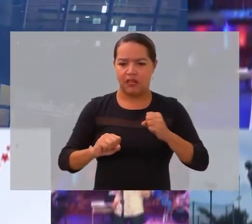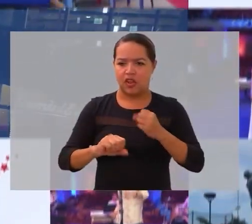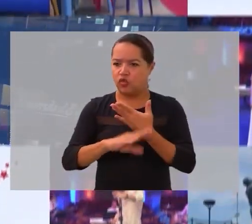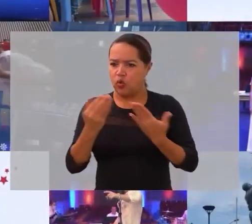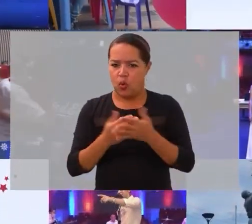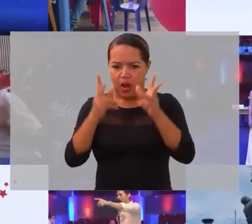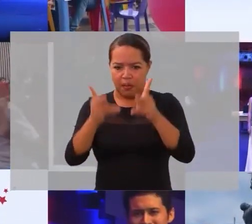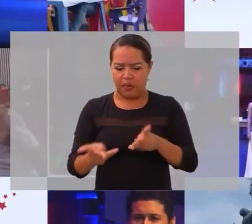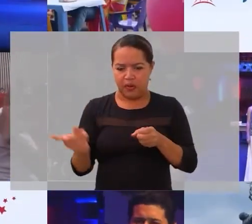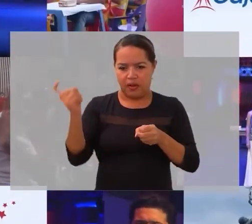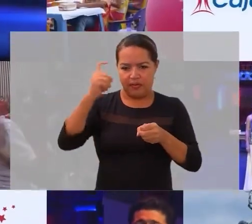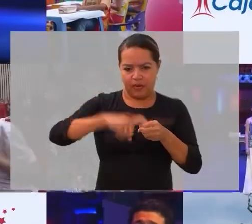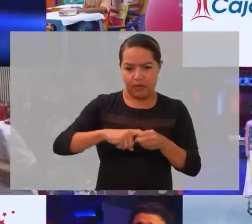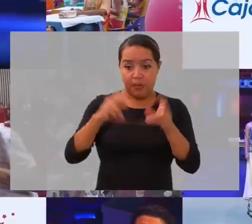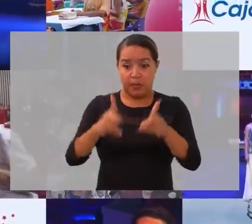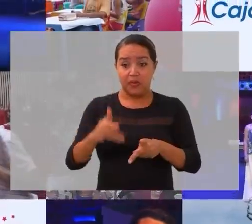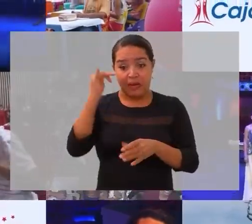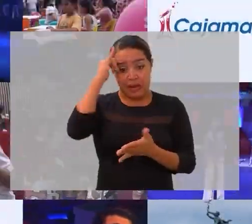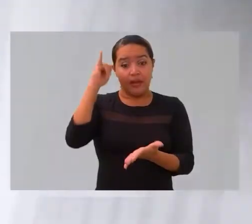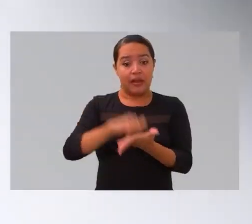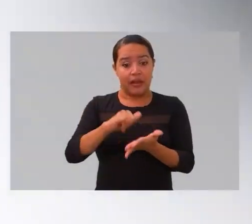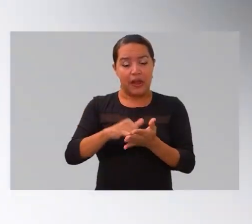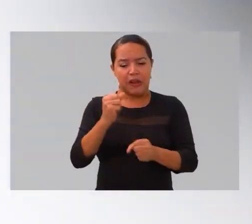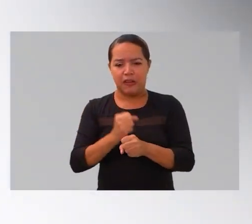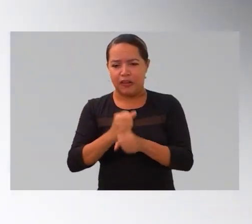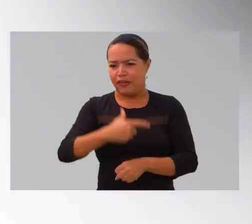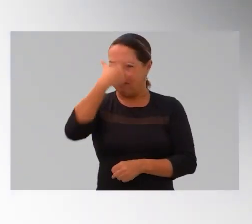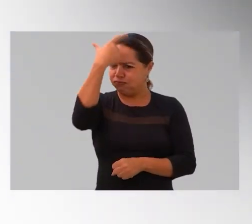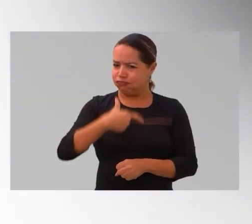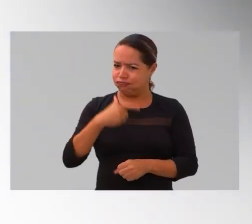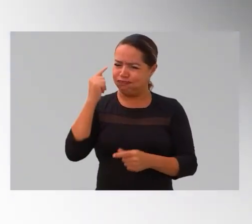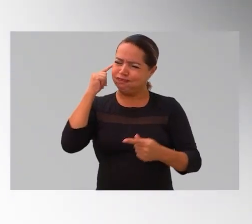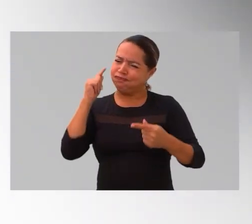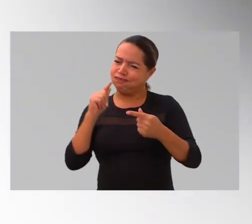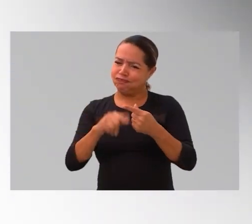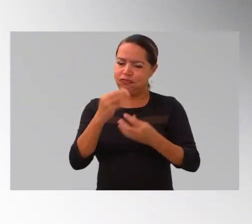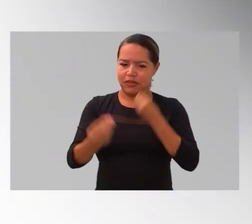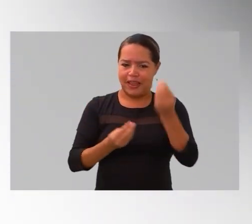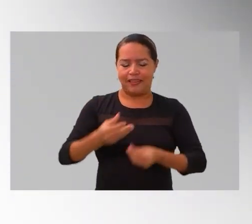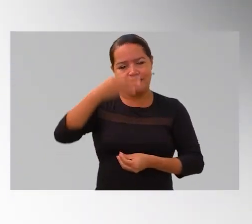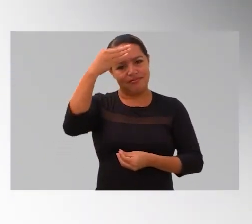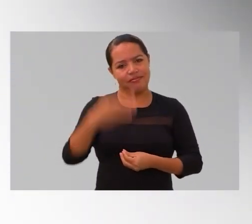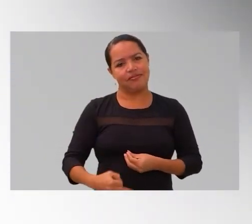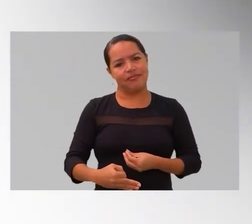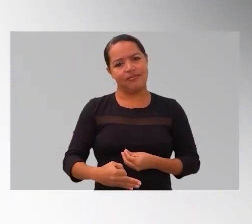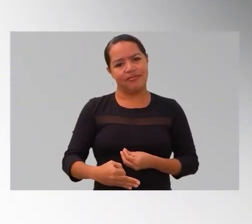hacen los usuarios, quienes creen en el trabajo serio y objetivo que se cumple.